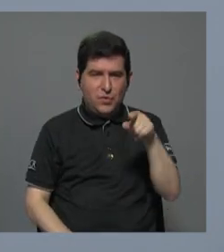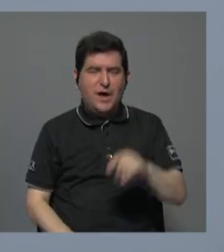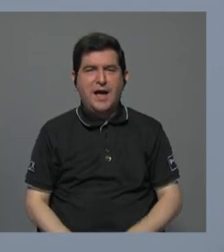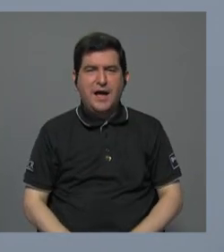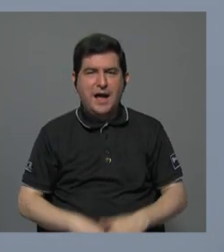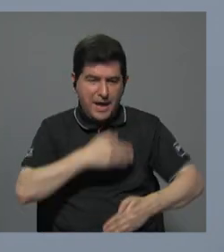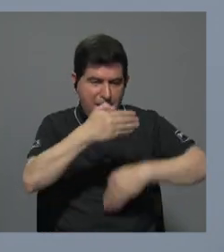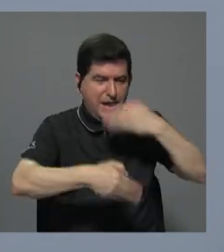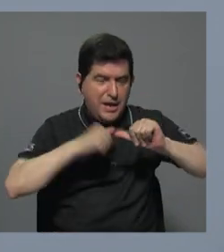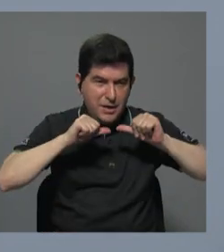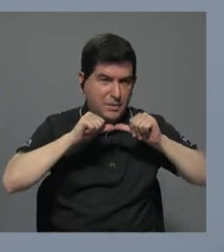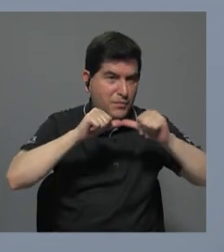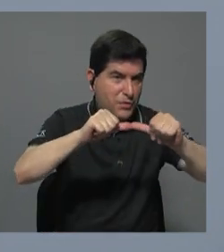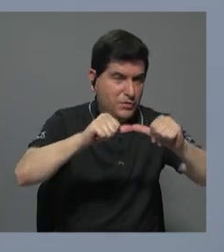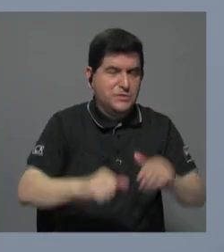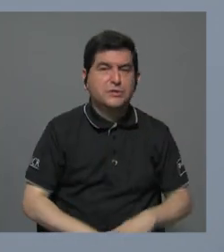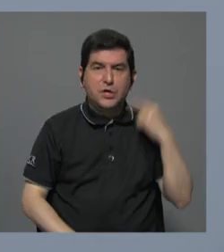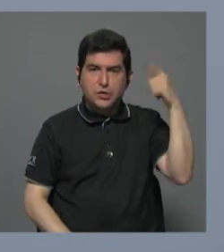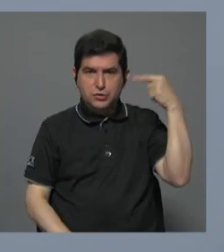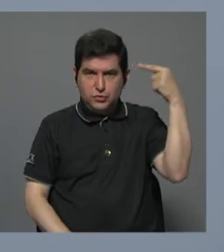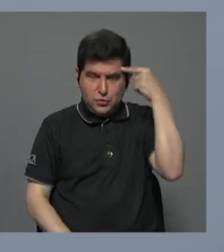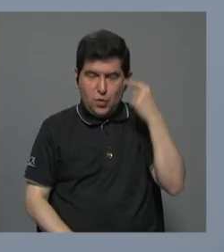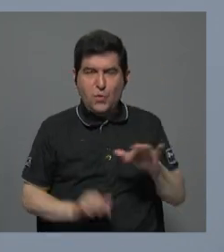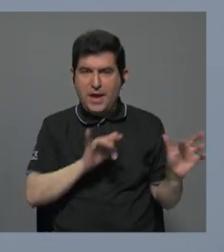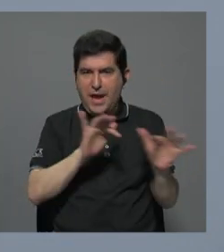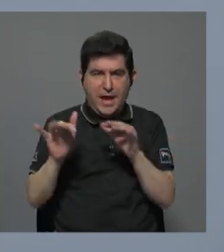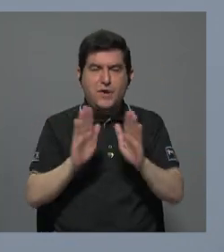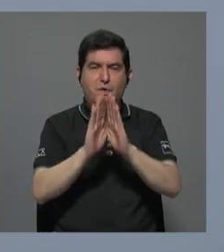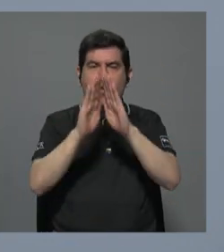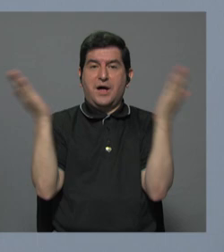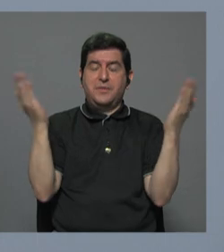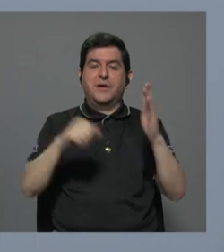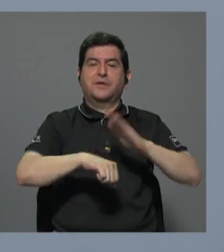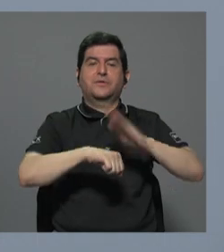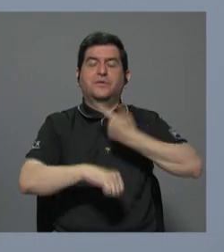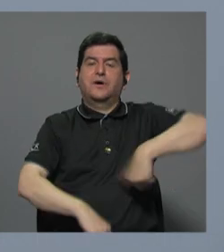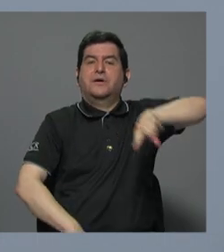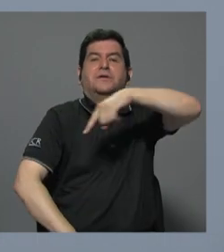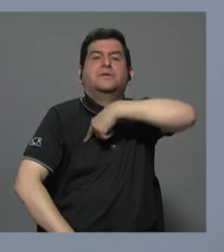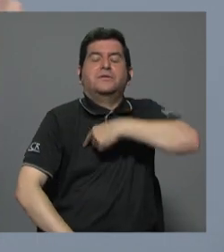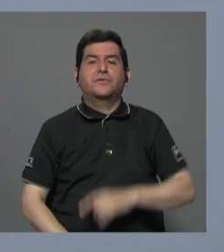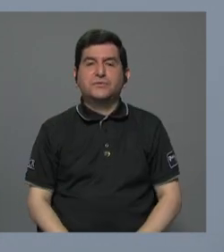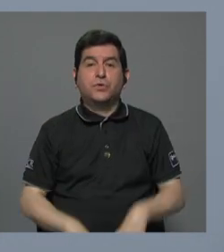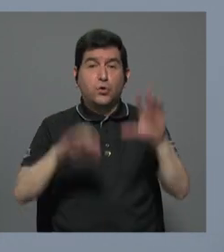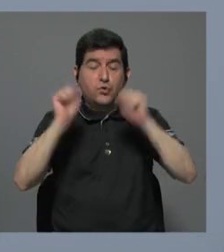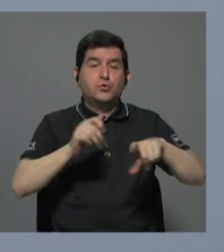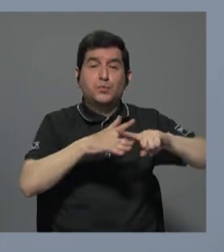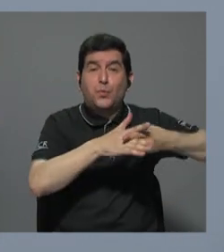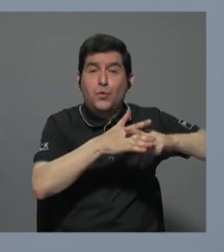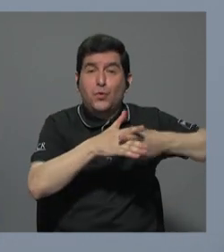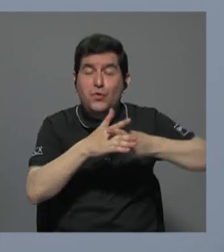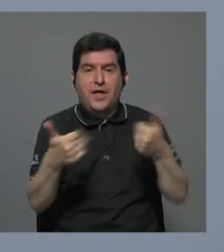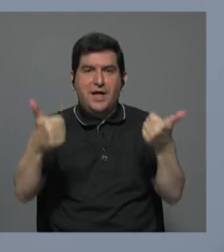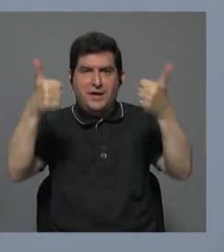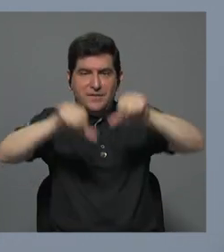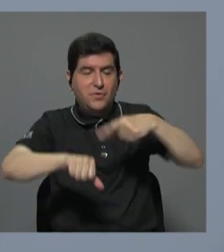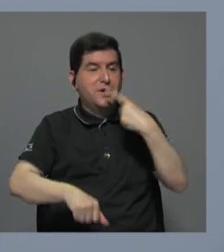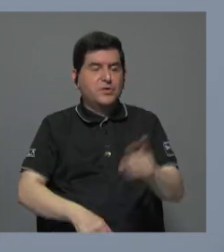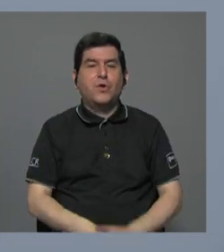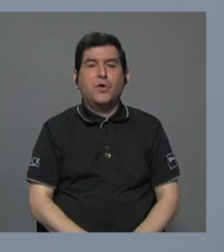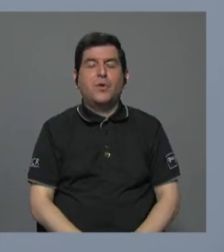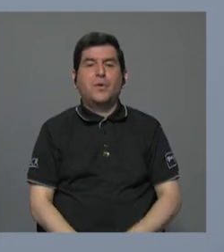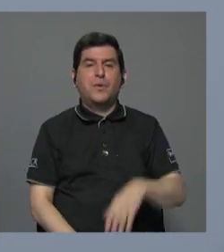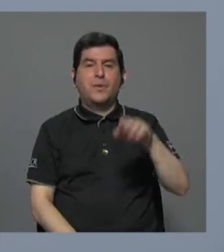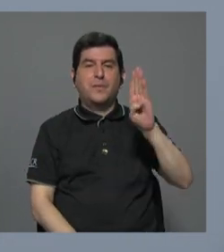y es algo fundamental con un gobierno digital y abierto nos permitiría a nosotros hacer los ajustes que de acuerdo a lo que es el banco